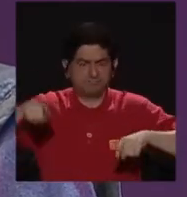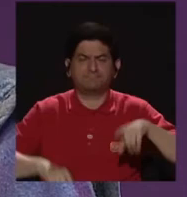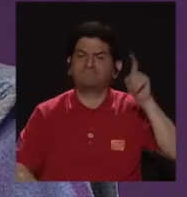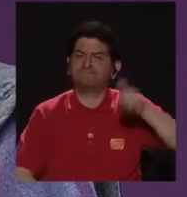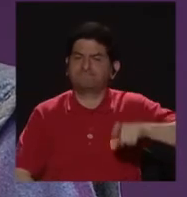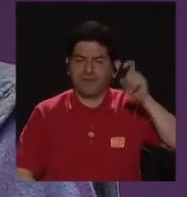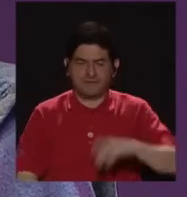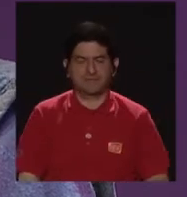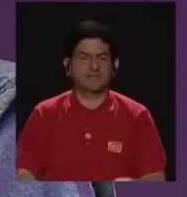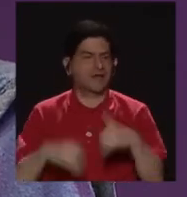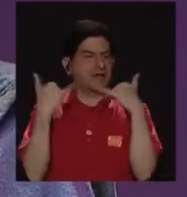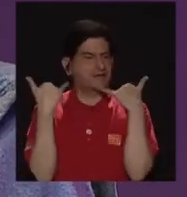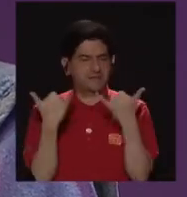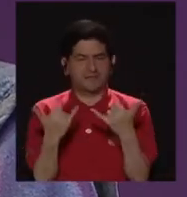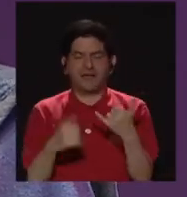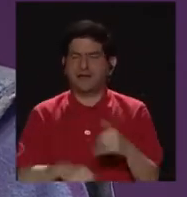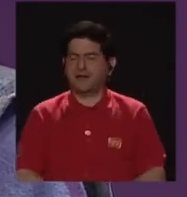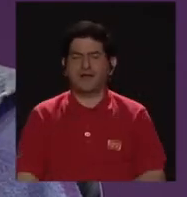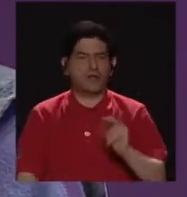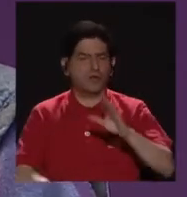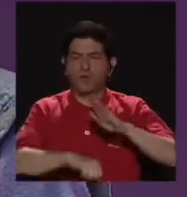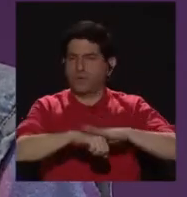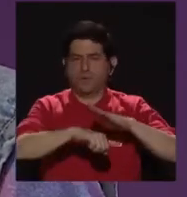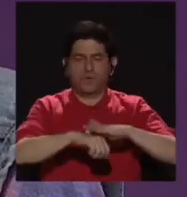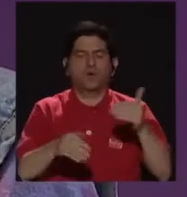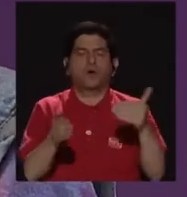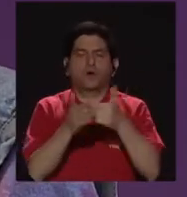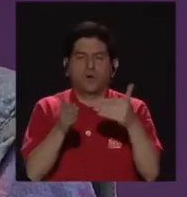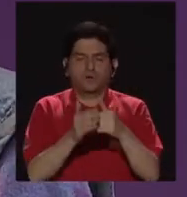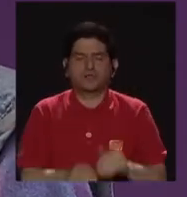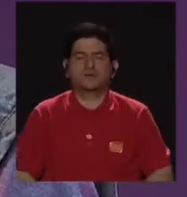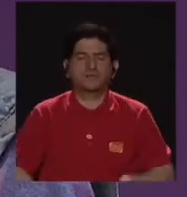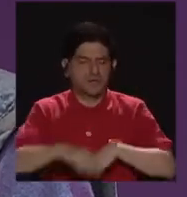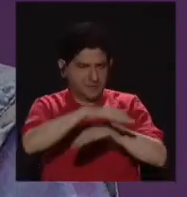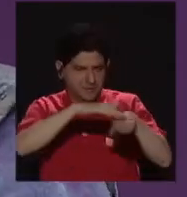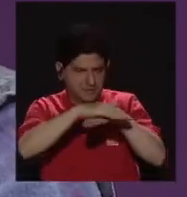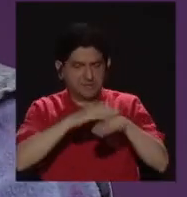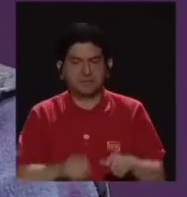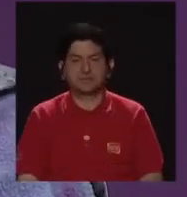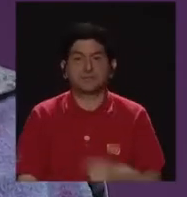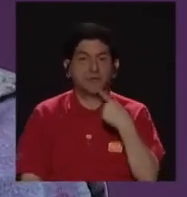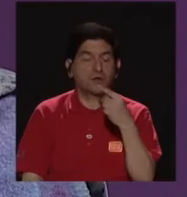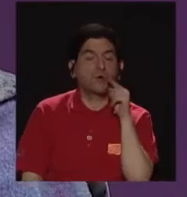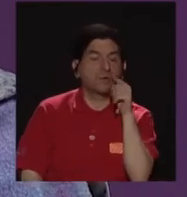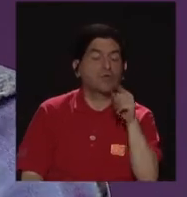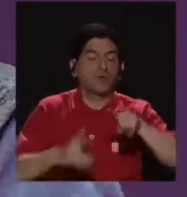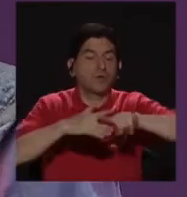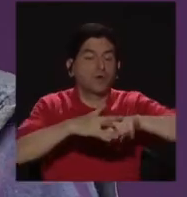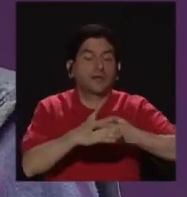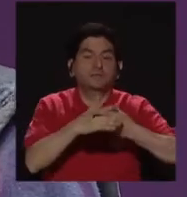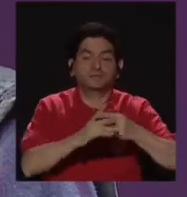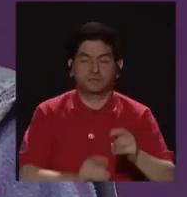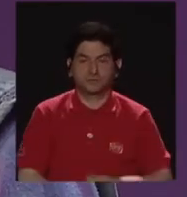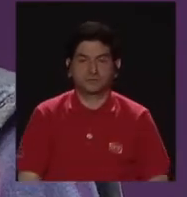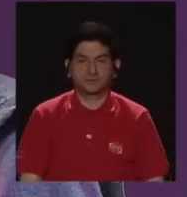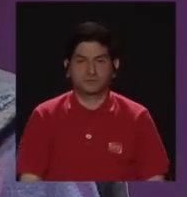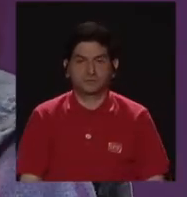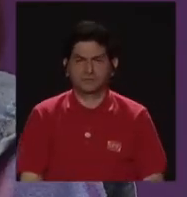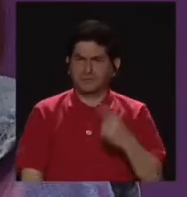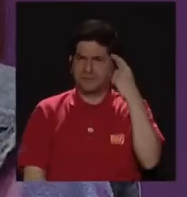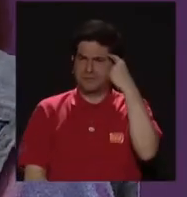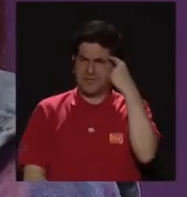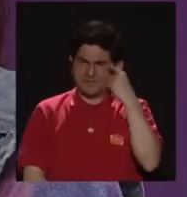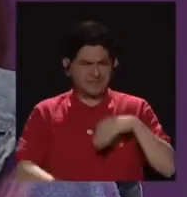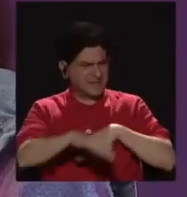dejar de ser patentizada y también volver a los países porque si bien como lo mencionas está al inicio de cuáles son